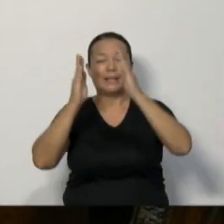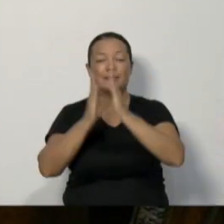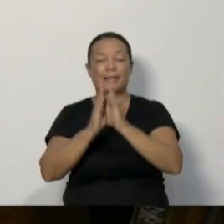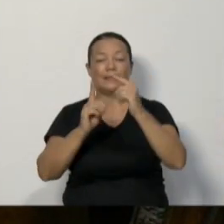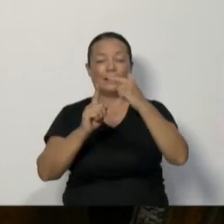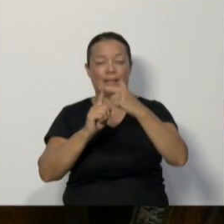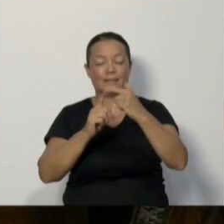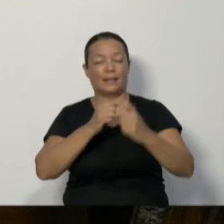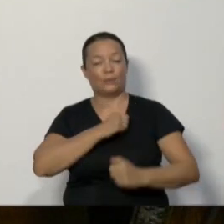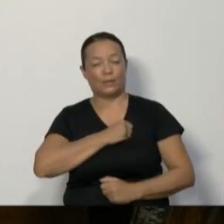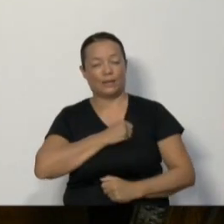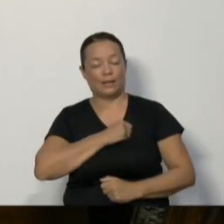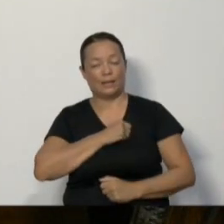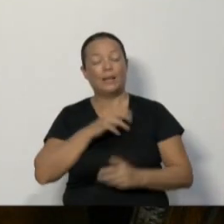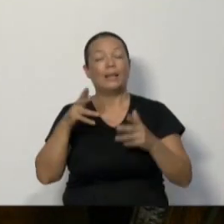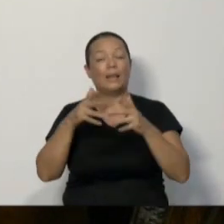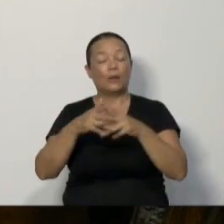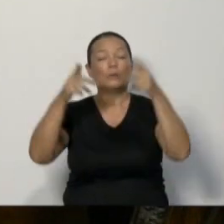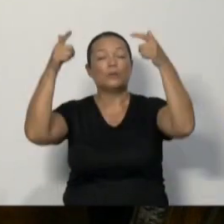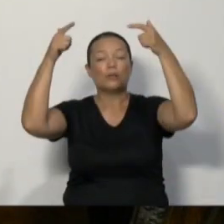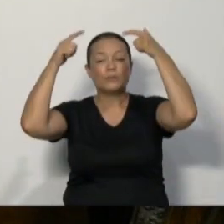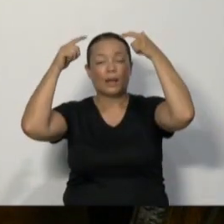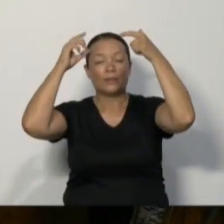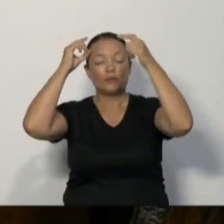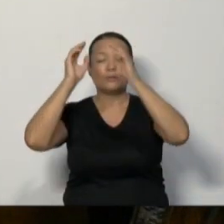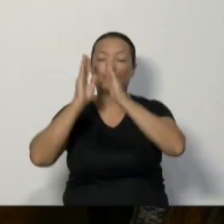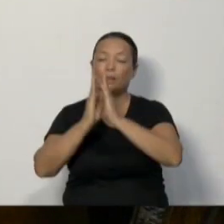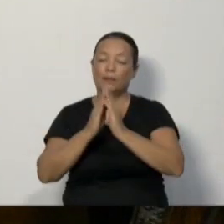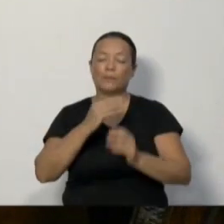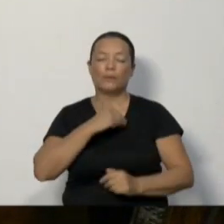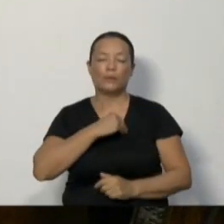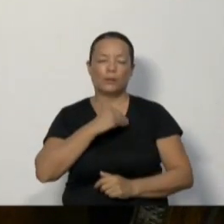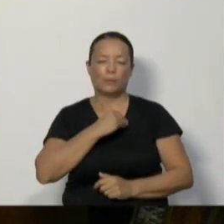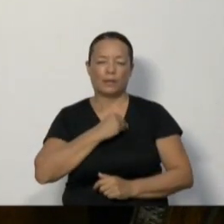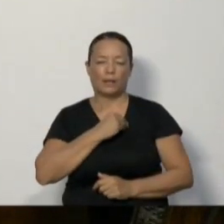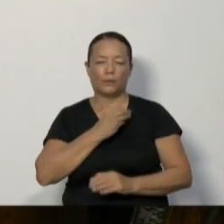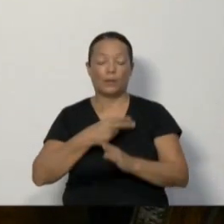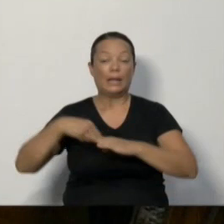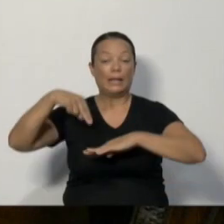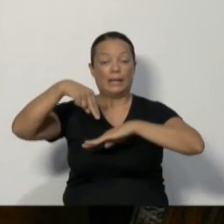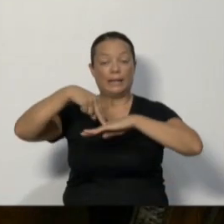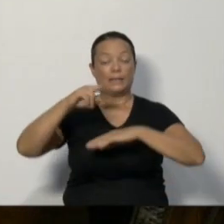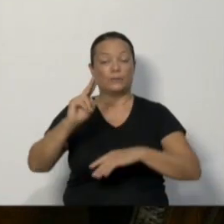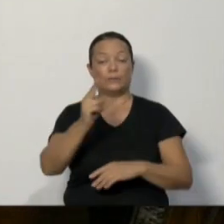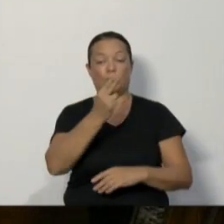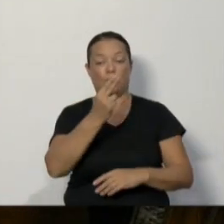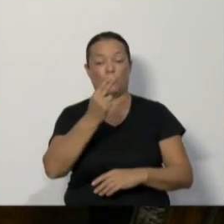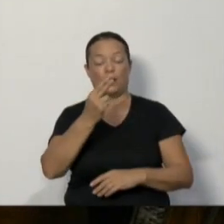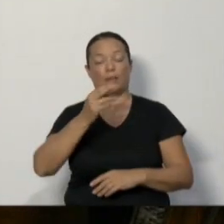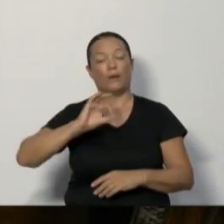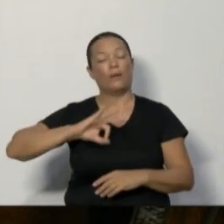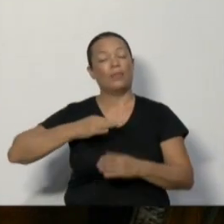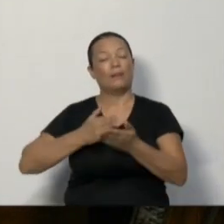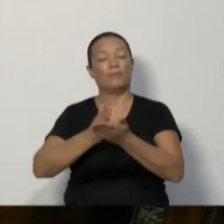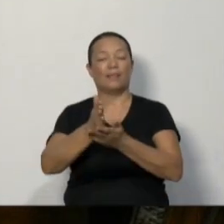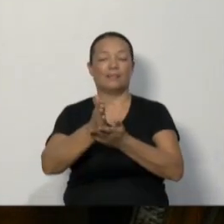Santo, la Santa Iglesia Católica, la comunión de los santos, el perdón de los pecados, la resurrección